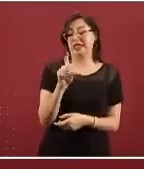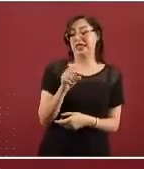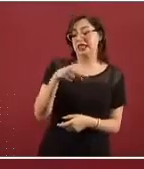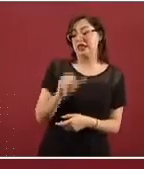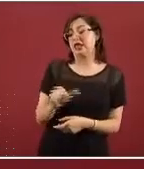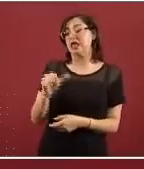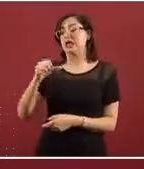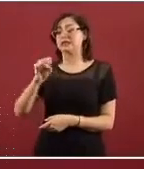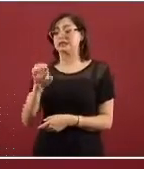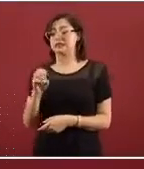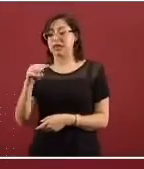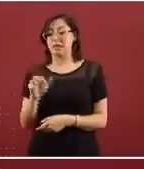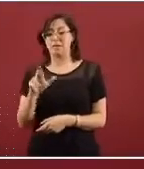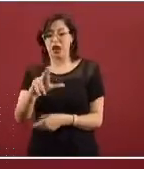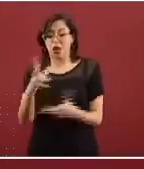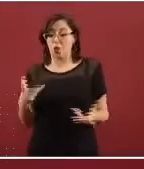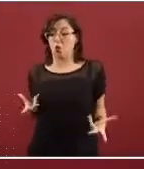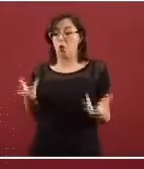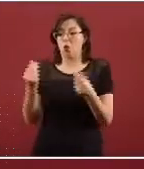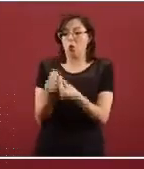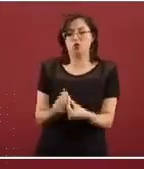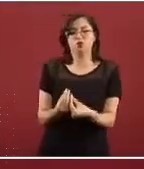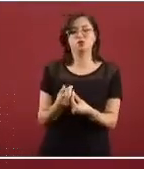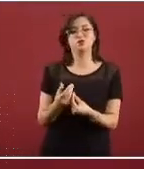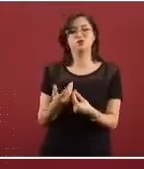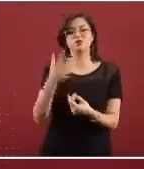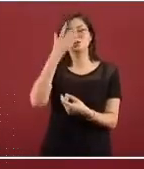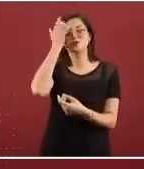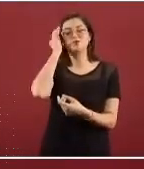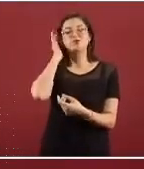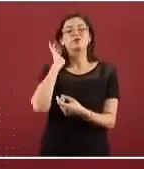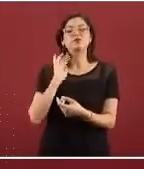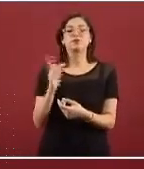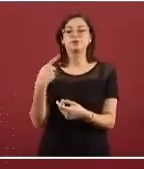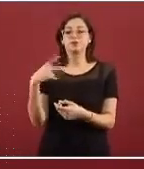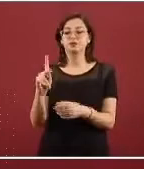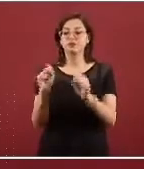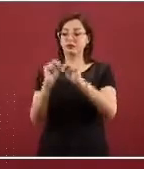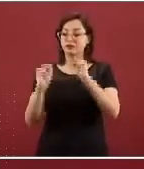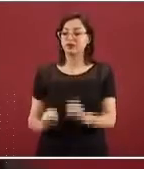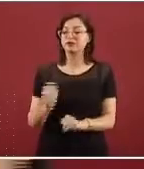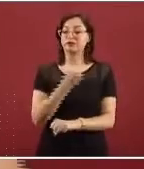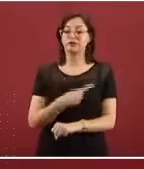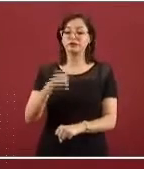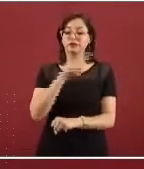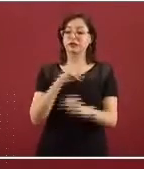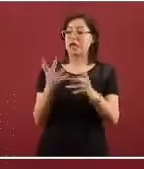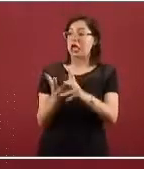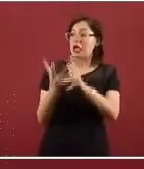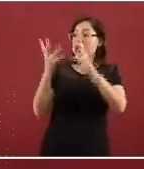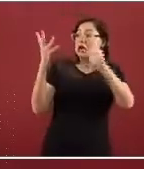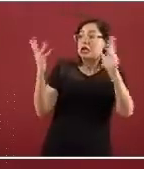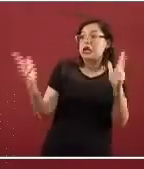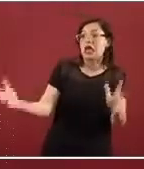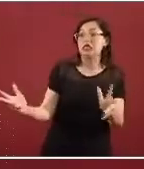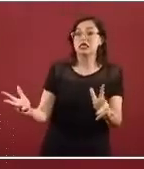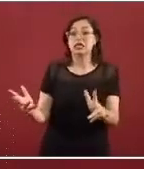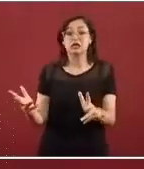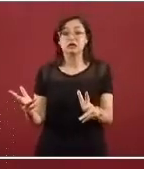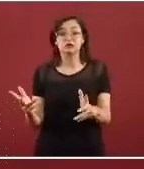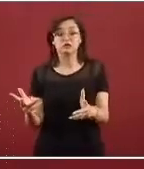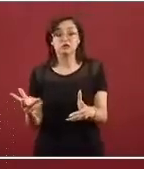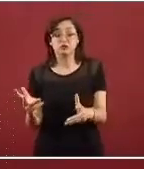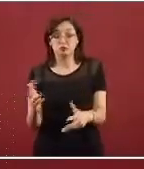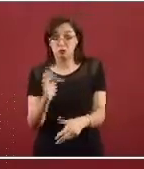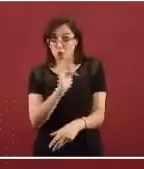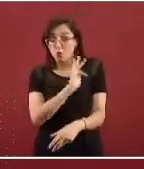DN3. Pero ningún sistema de salud, por amplio que sea o por modificado que sea, podría